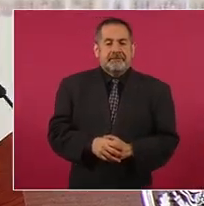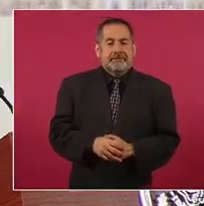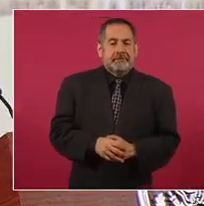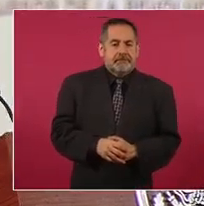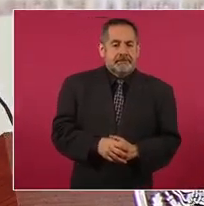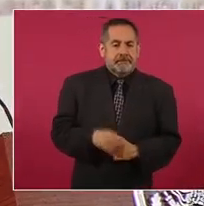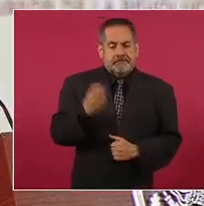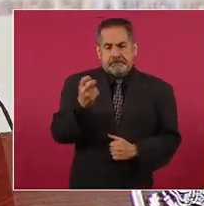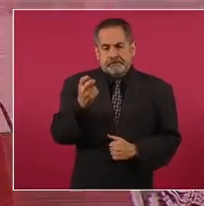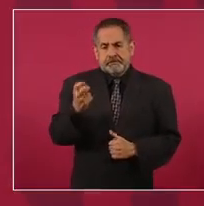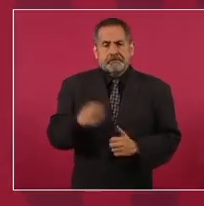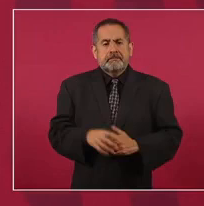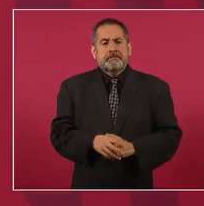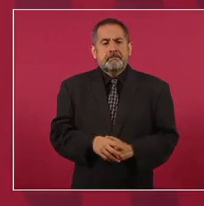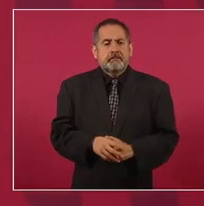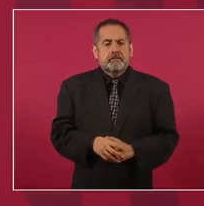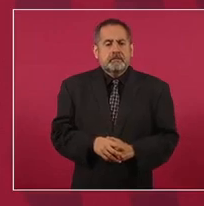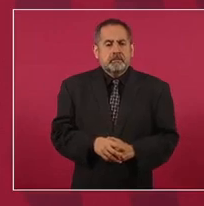esta